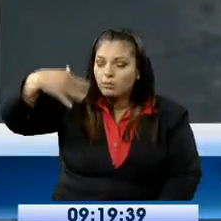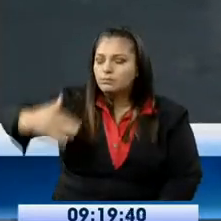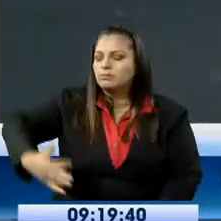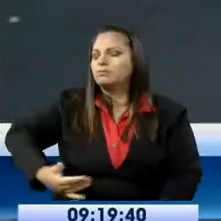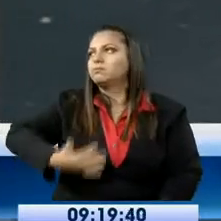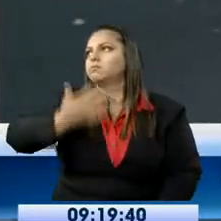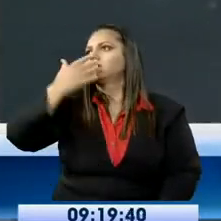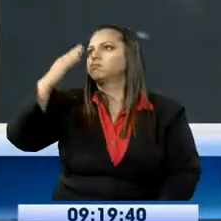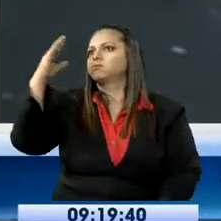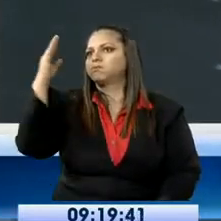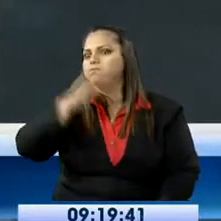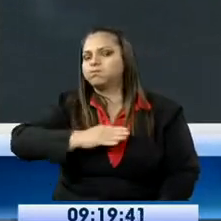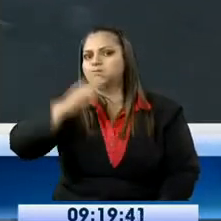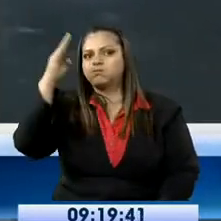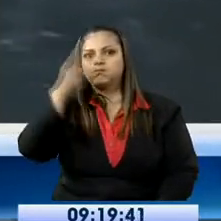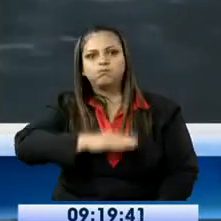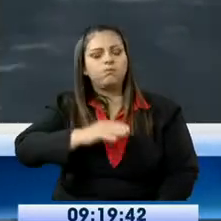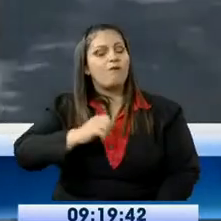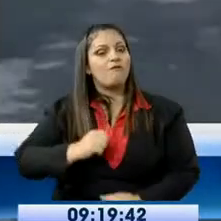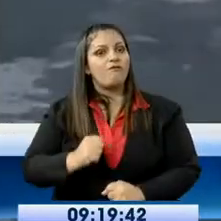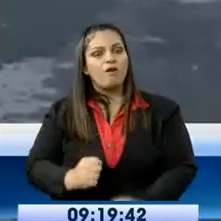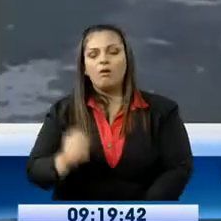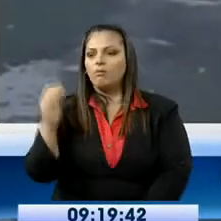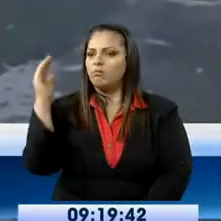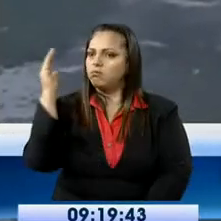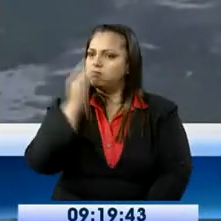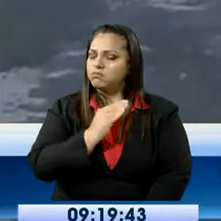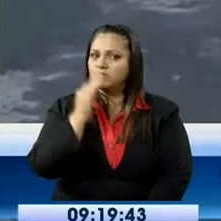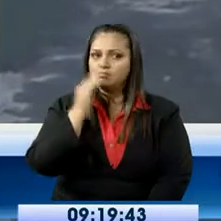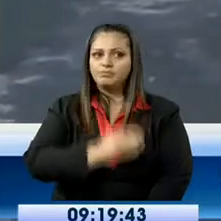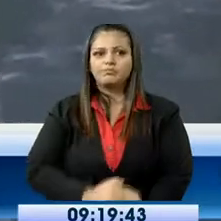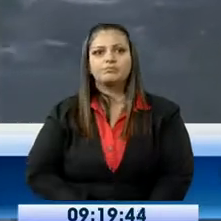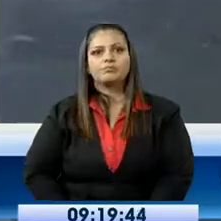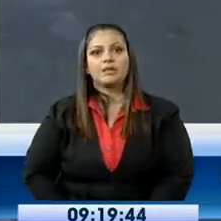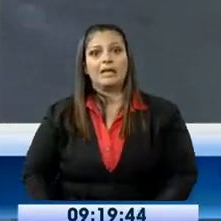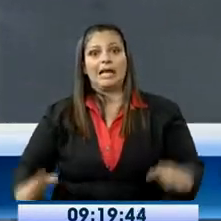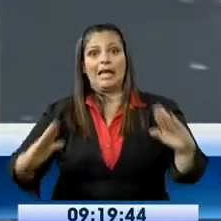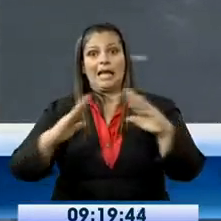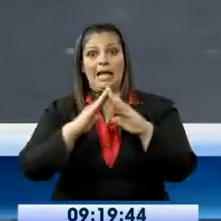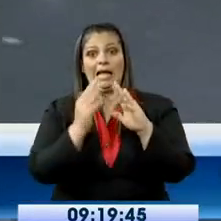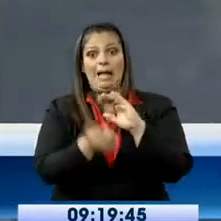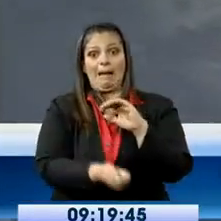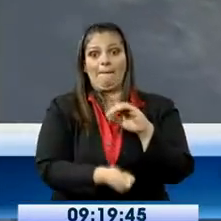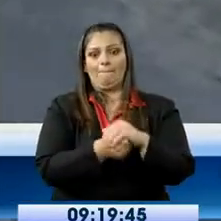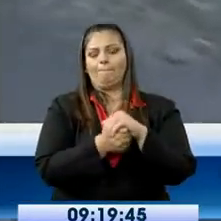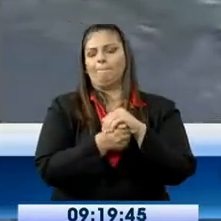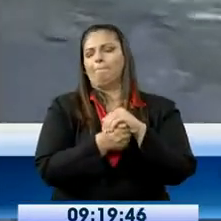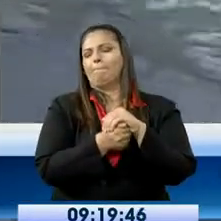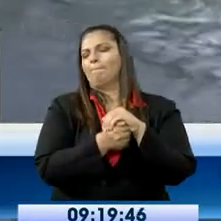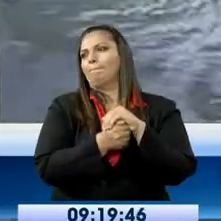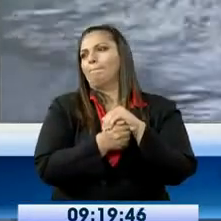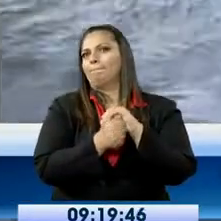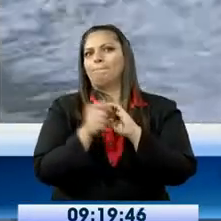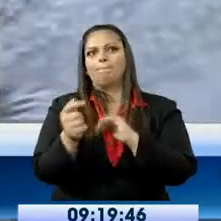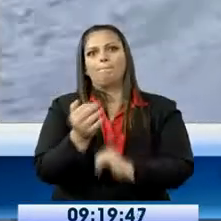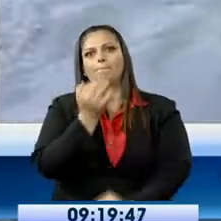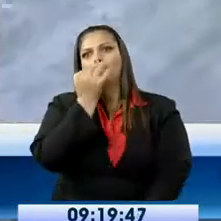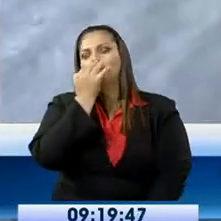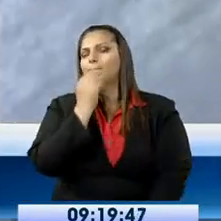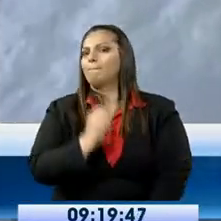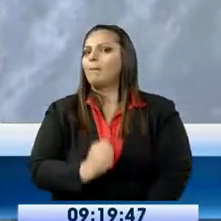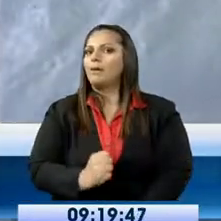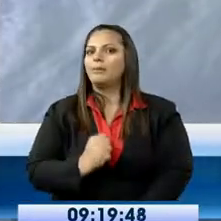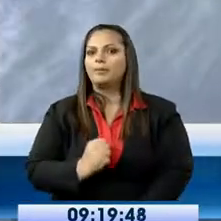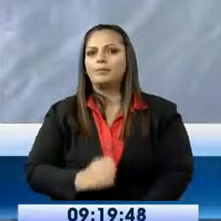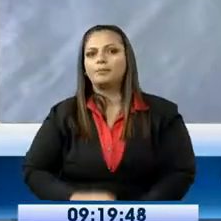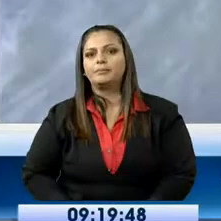es insoportable este sector, oiga. No podemos salir. Y si estamos encerrados en la casa es peor. Entonces la cual no podemos a dónde acudir